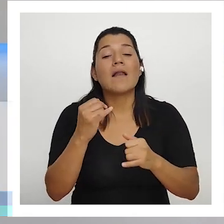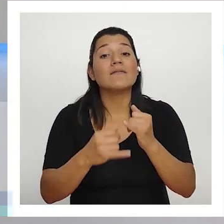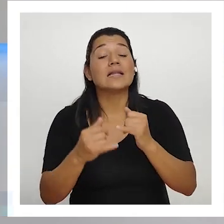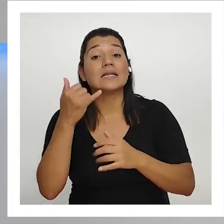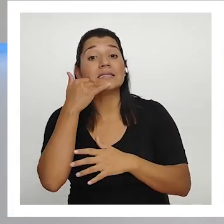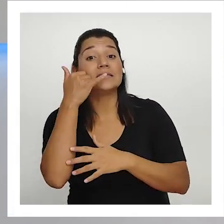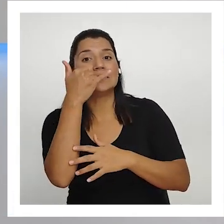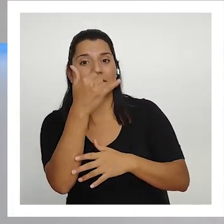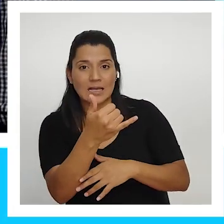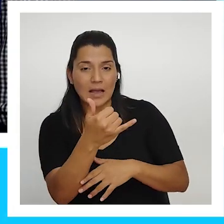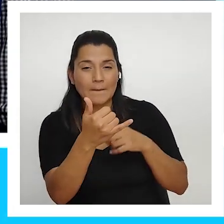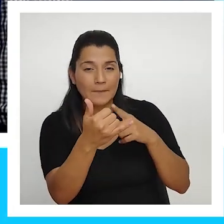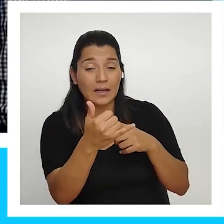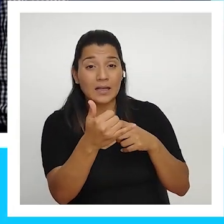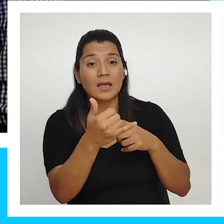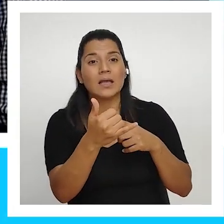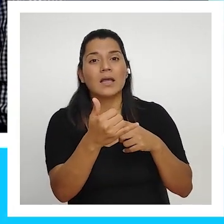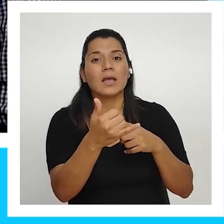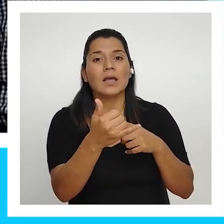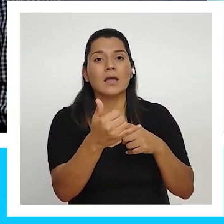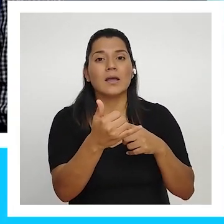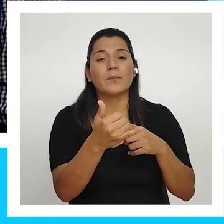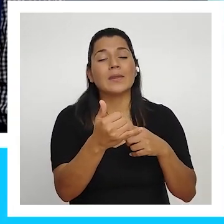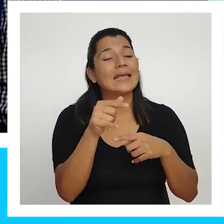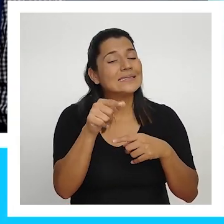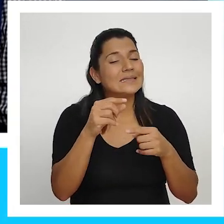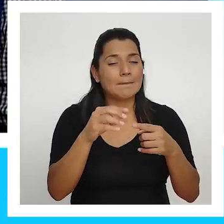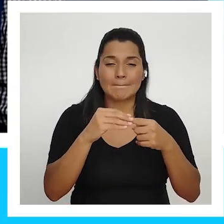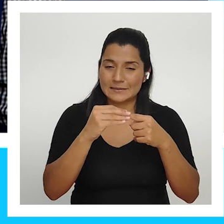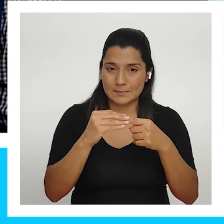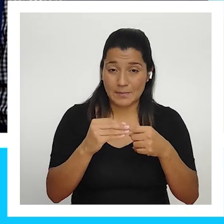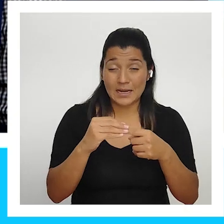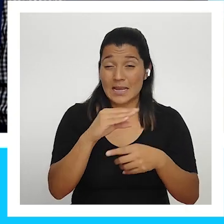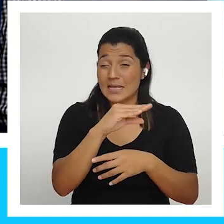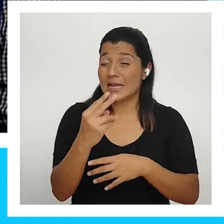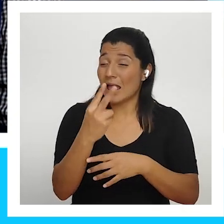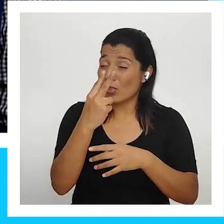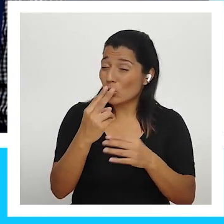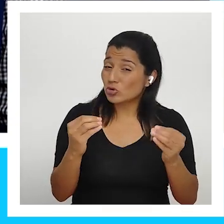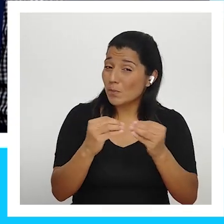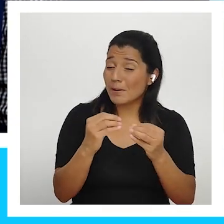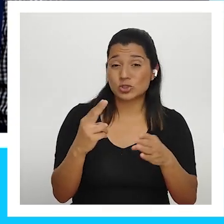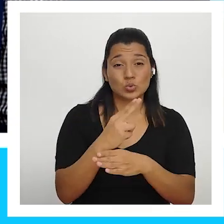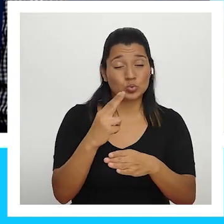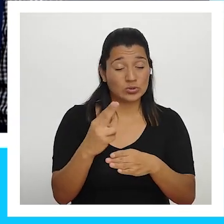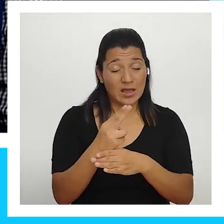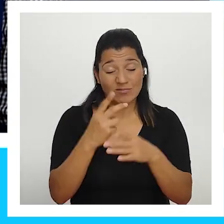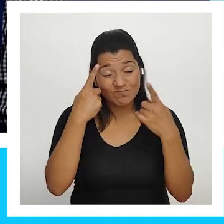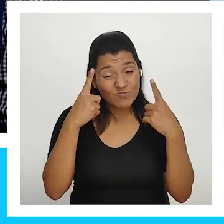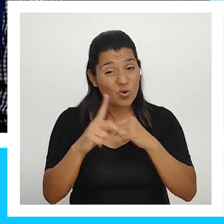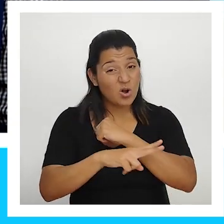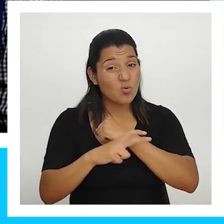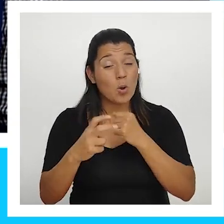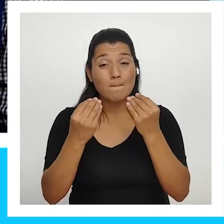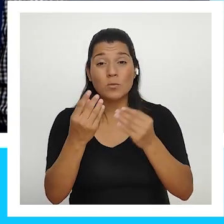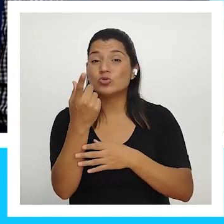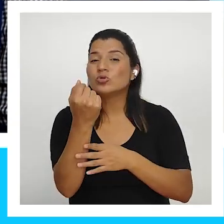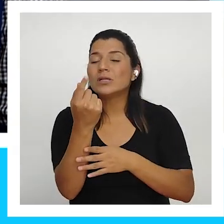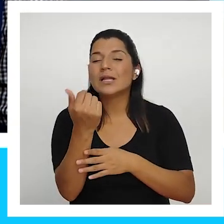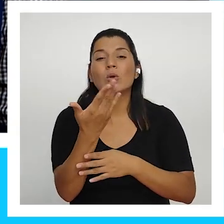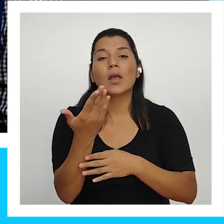con las estafas informáticas en la modalidad bancaria sigue siendo pues el delito más importante, inclusive, que tenemos al día de hoy en